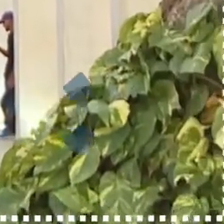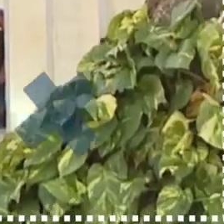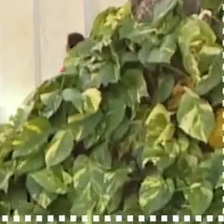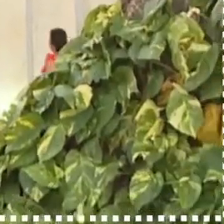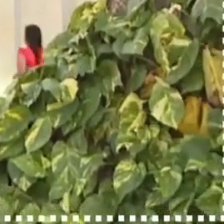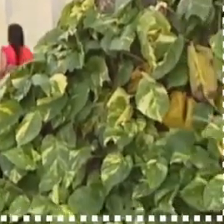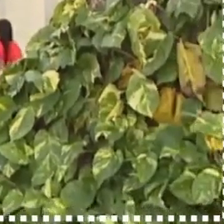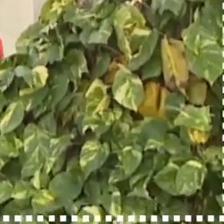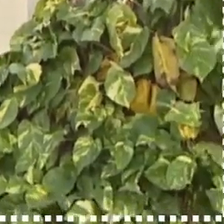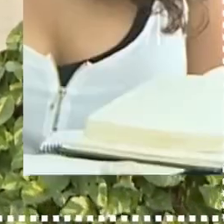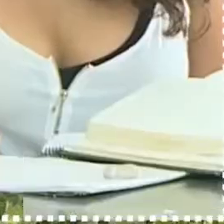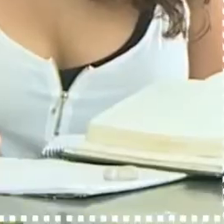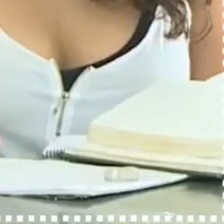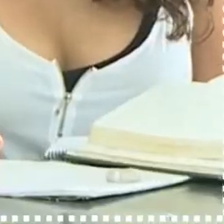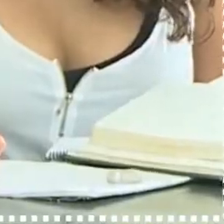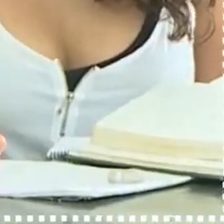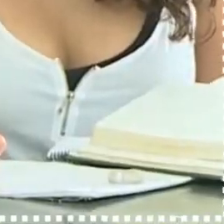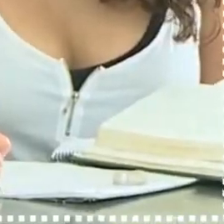El Campus TV.